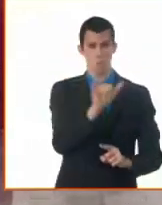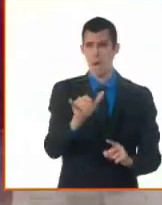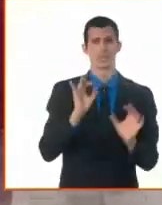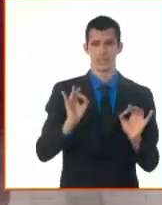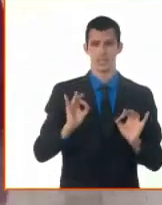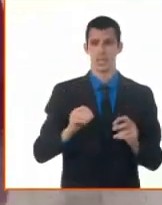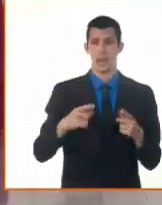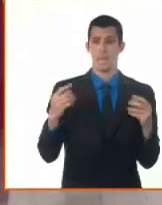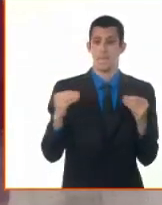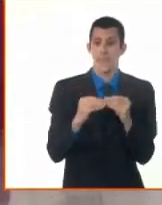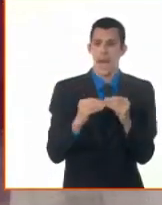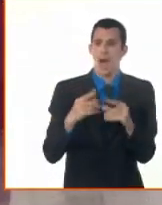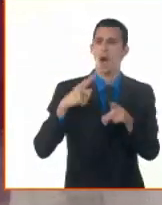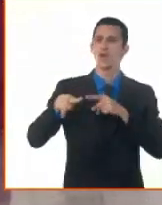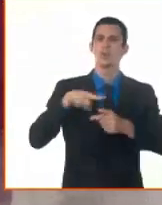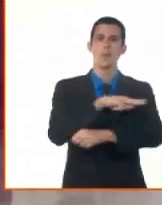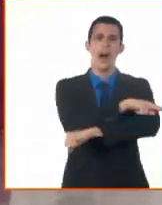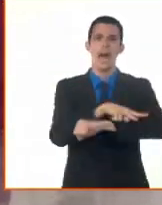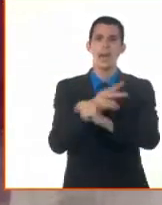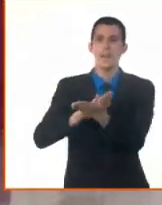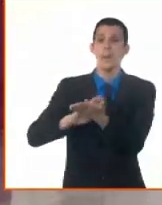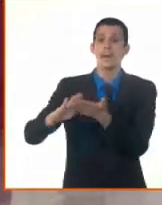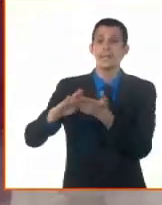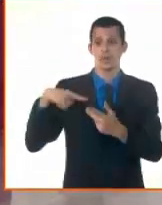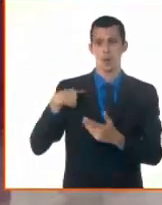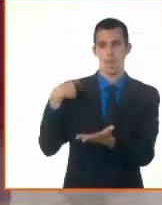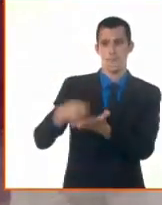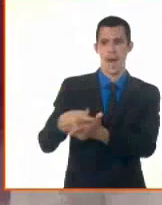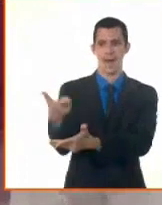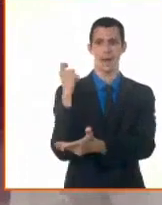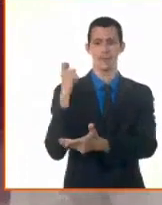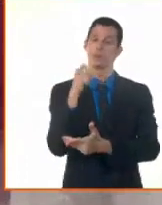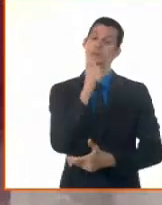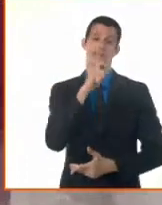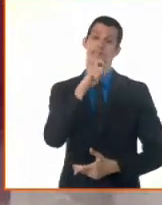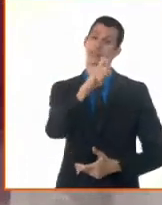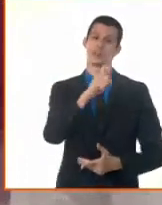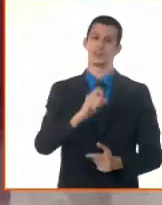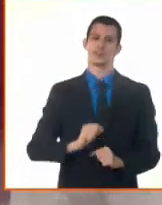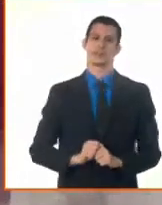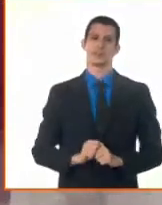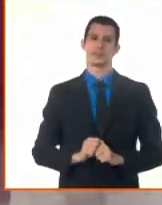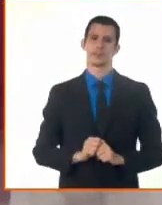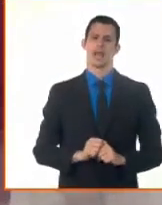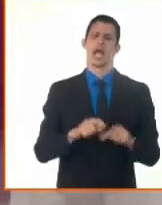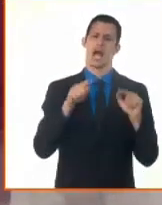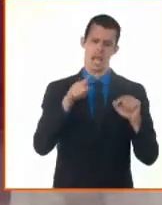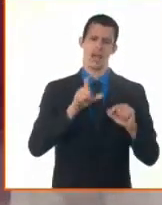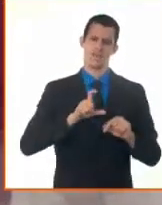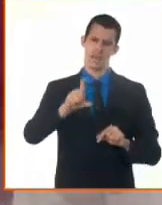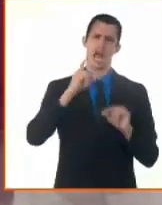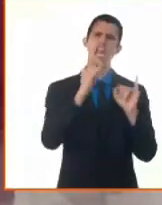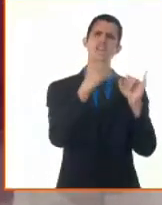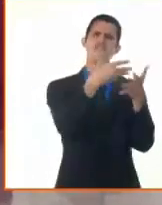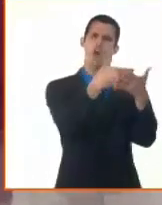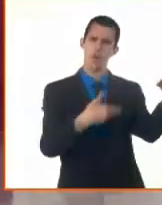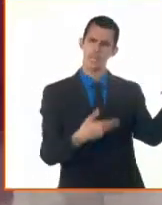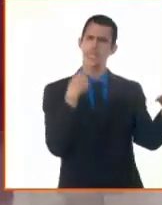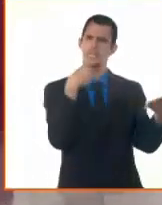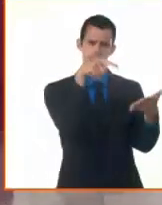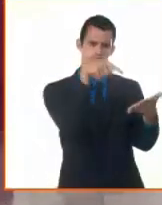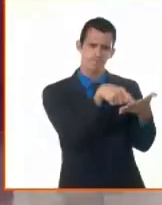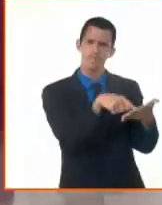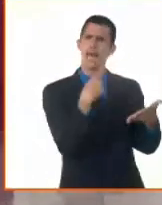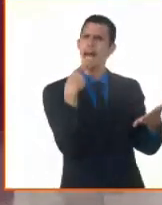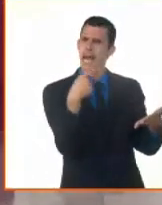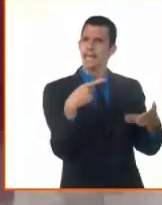todos los países de la región ya o sea mi opinión obviamente es que fue una Cumbre